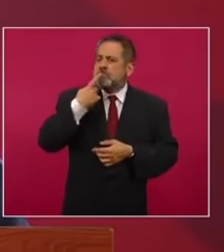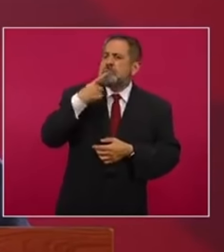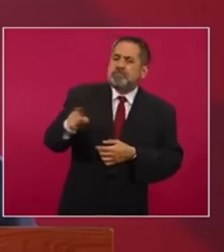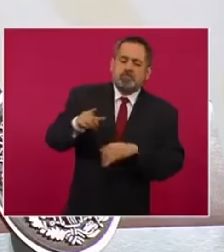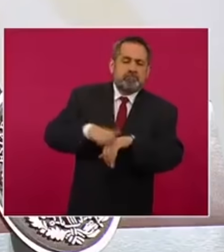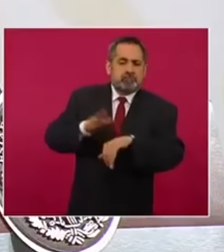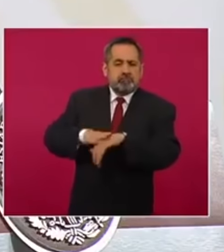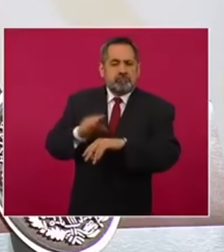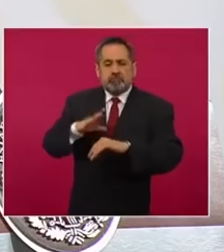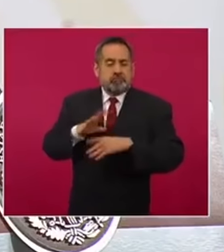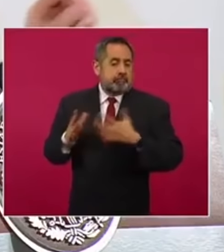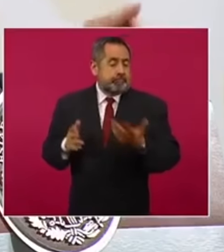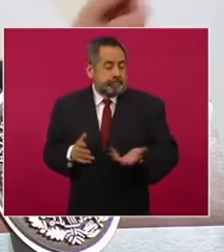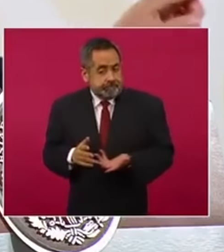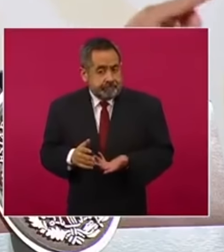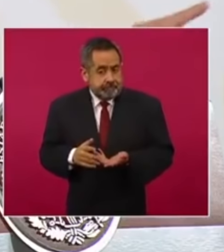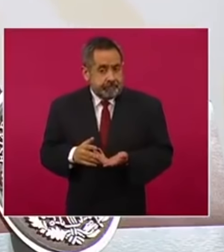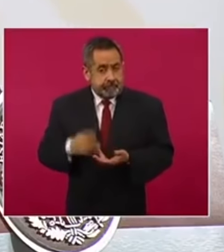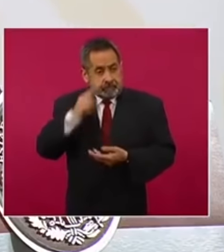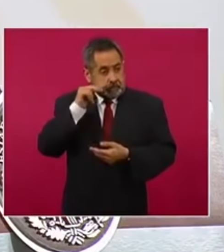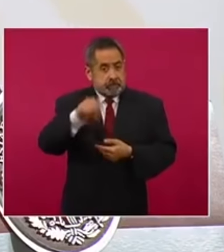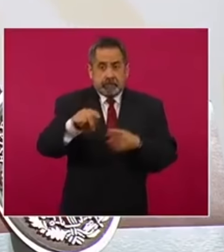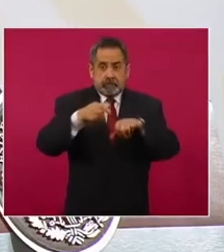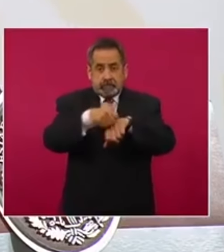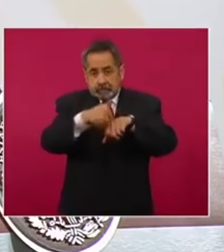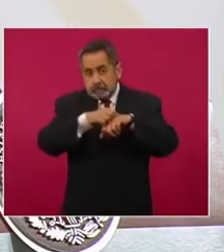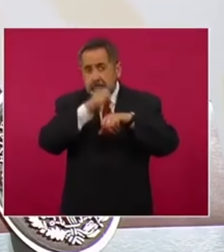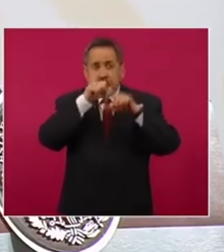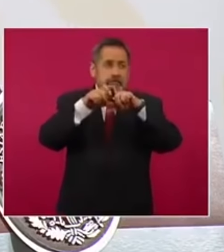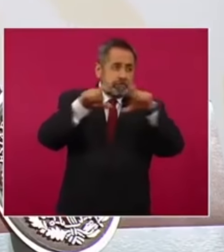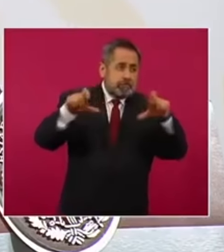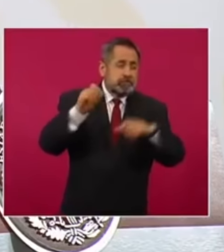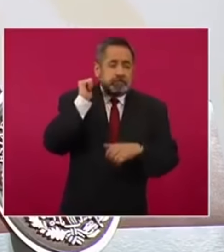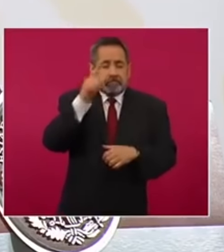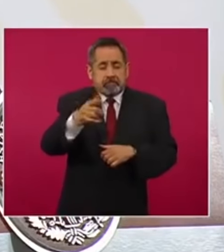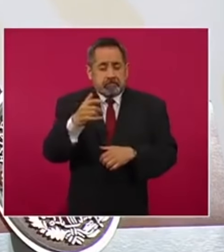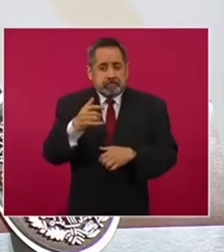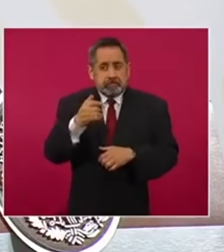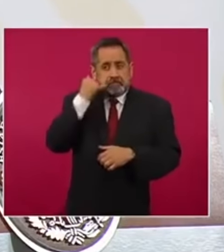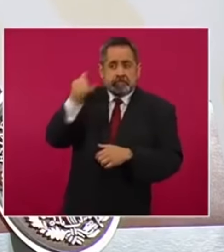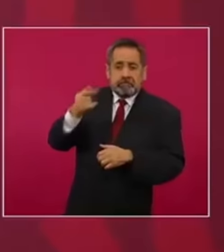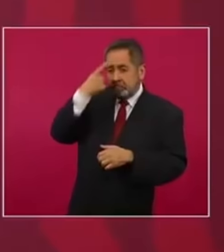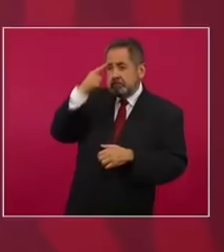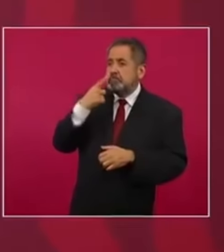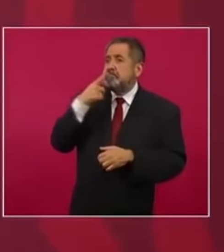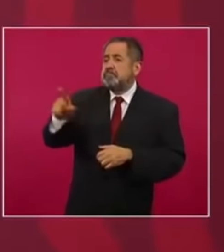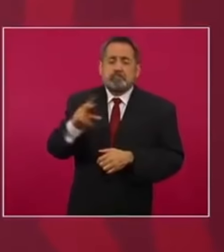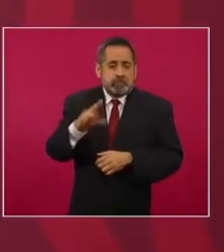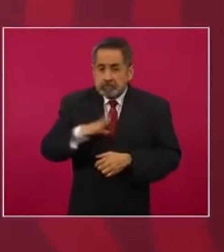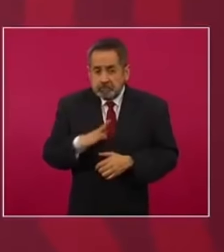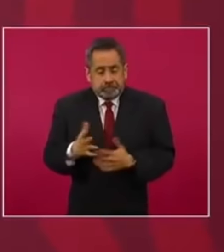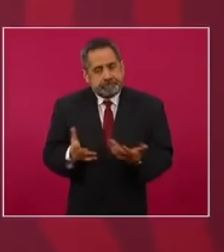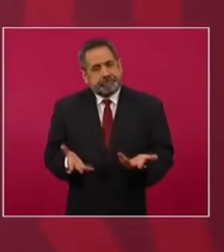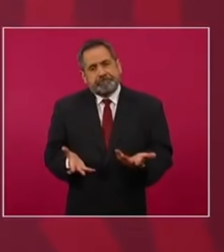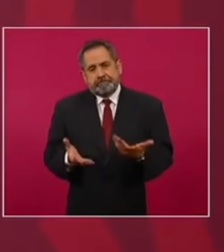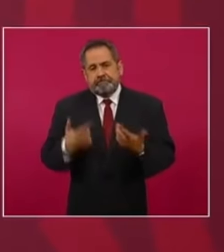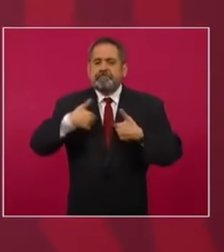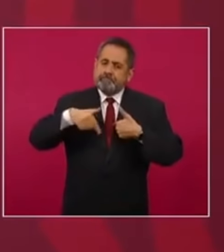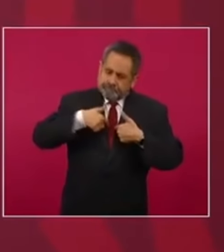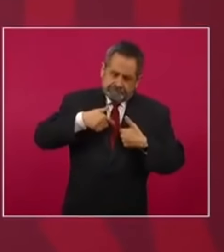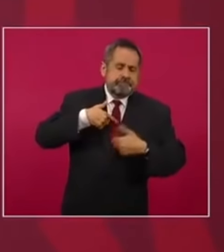utilizarlo y en consecuencia, aunque vean ahí el número de Profeco, pues poco recurrieron a ellos. Sin embargo, estuvimos